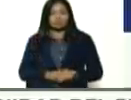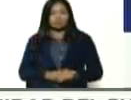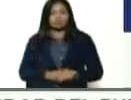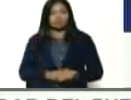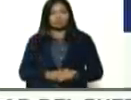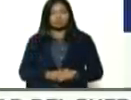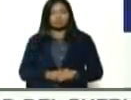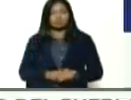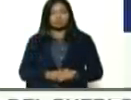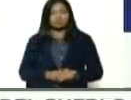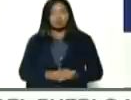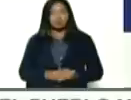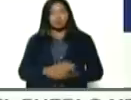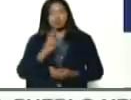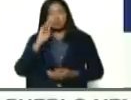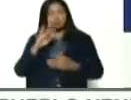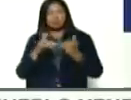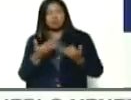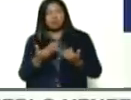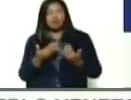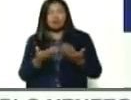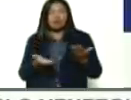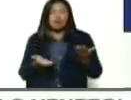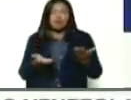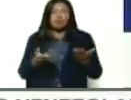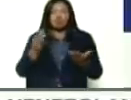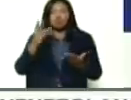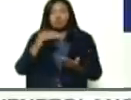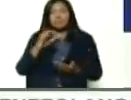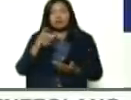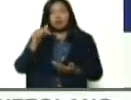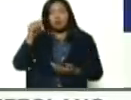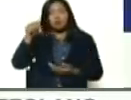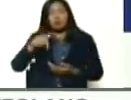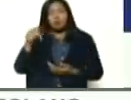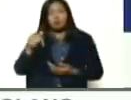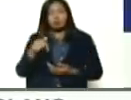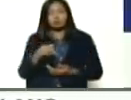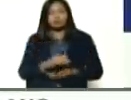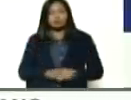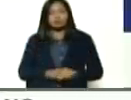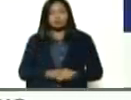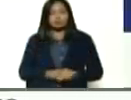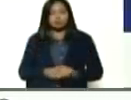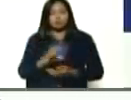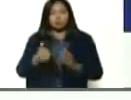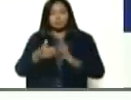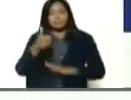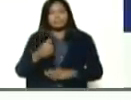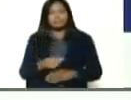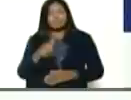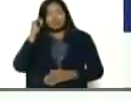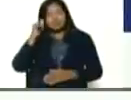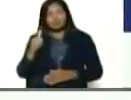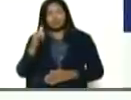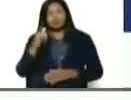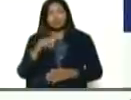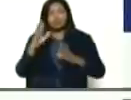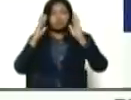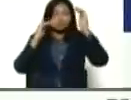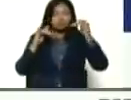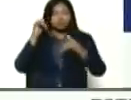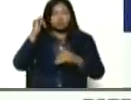con mayor tasa de incidencia semanal hoy son yaracuy atención